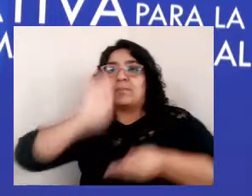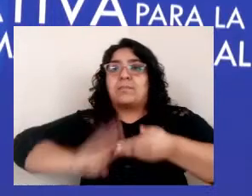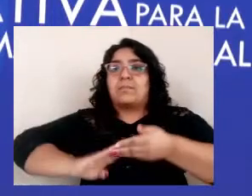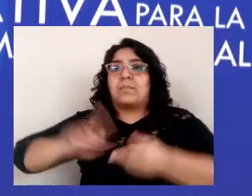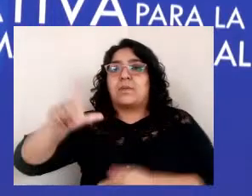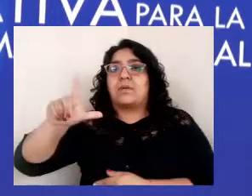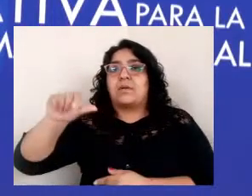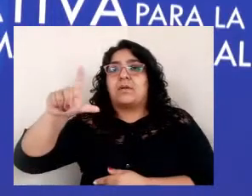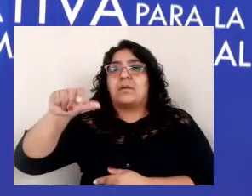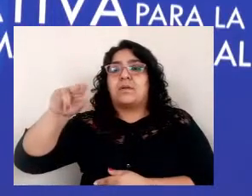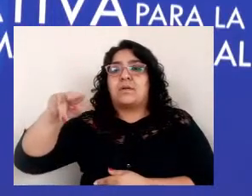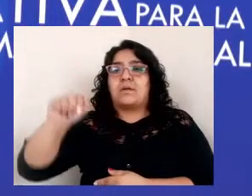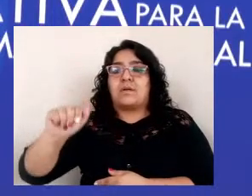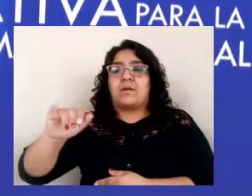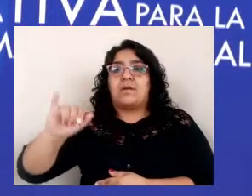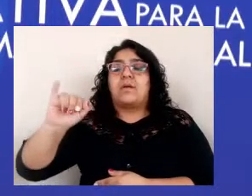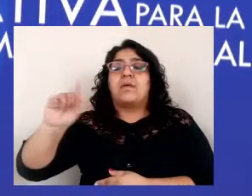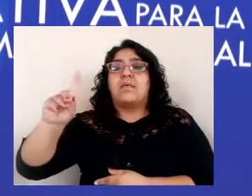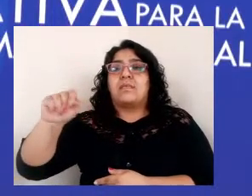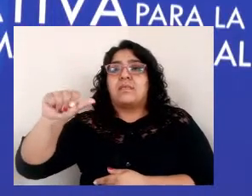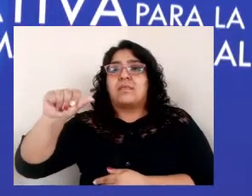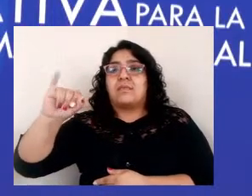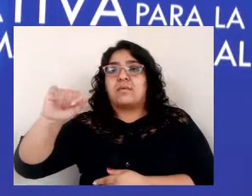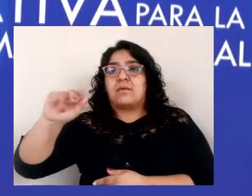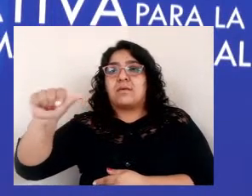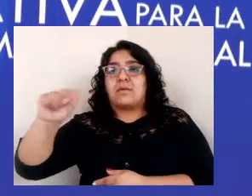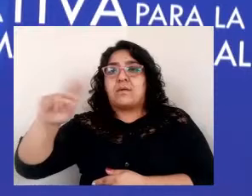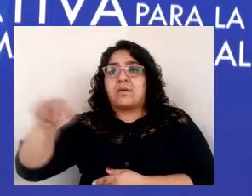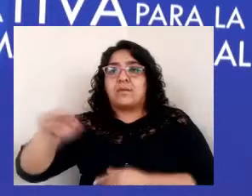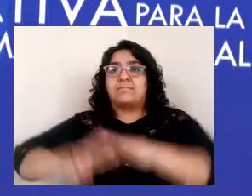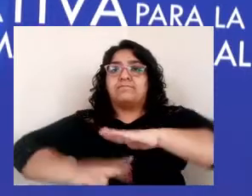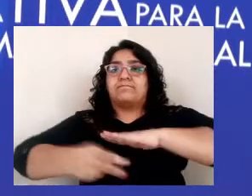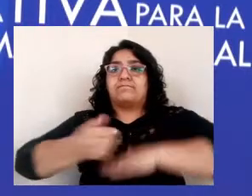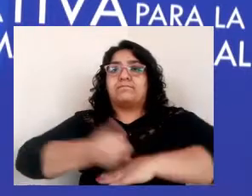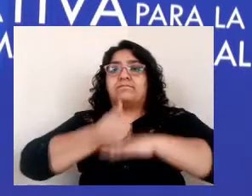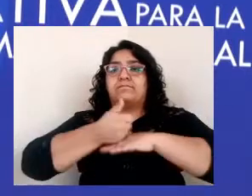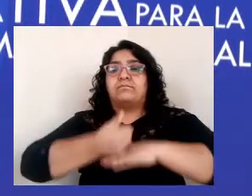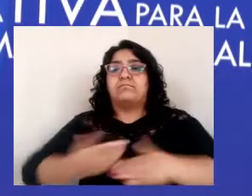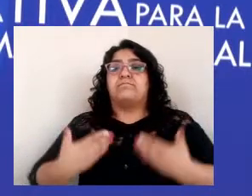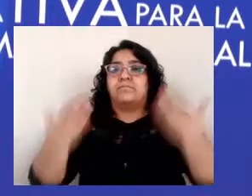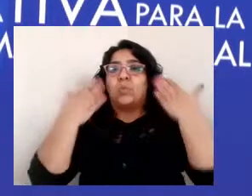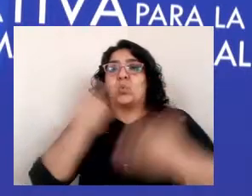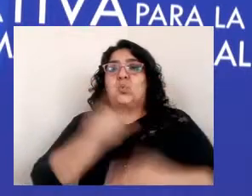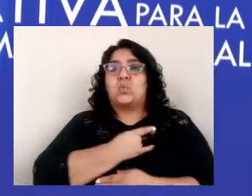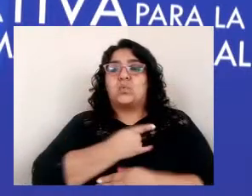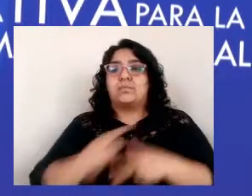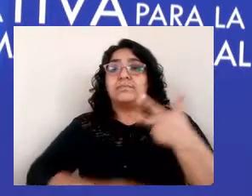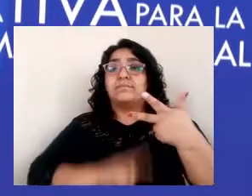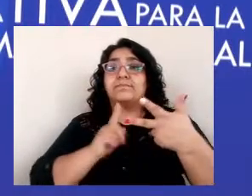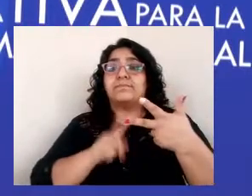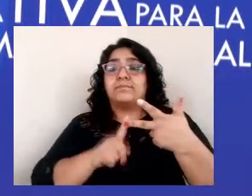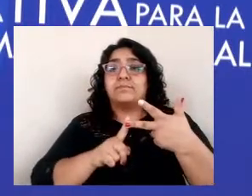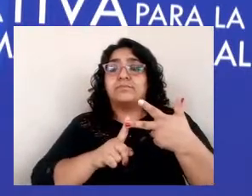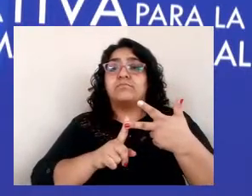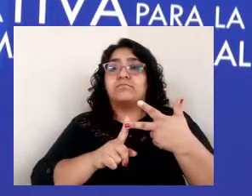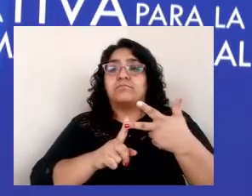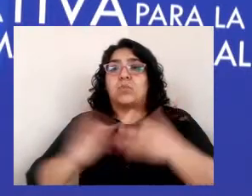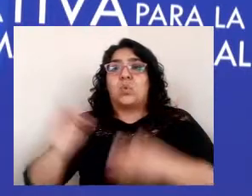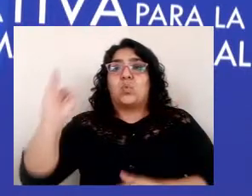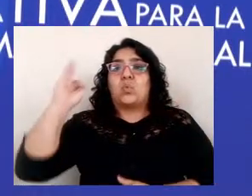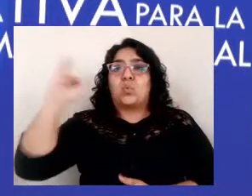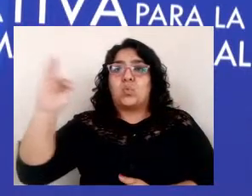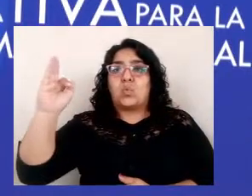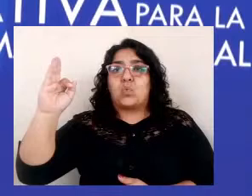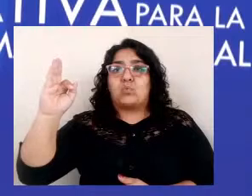Cabrera, vicerrectora de Bienestar Universitario. Tercero, toma de juramento a los